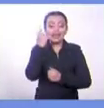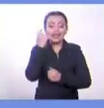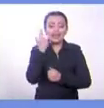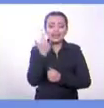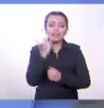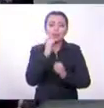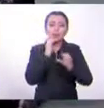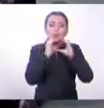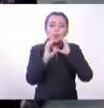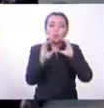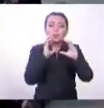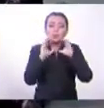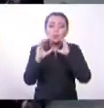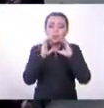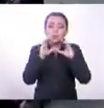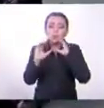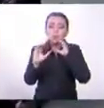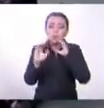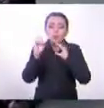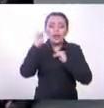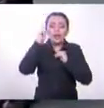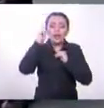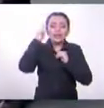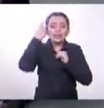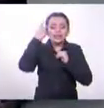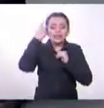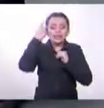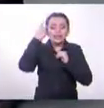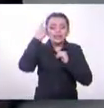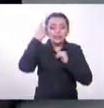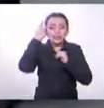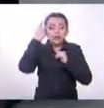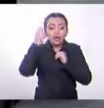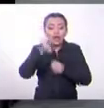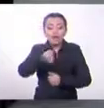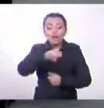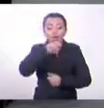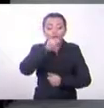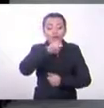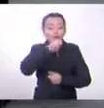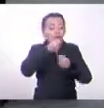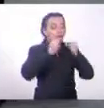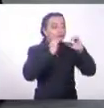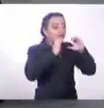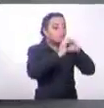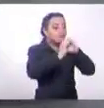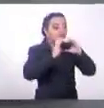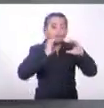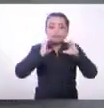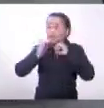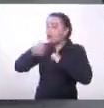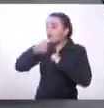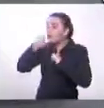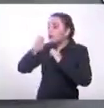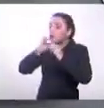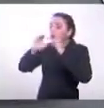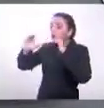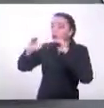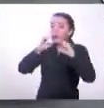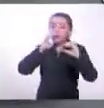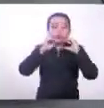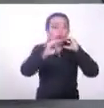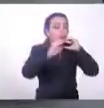comunicar significa compartir información. Así es. Esa información es clave y es importante ¿para